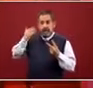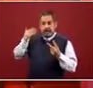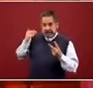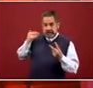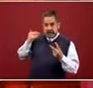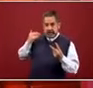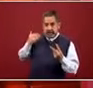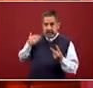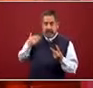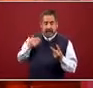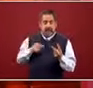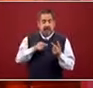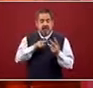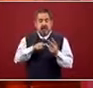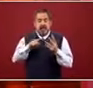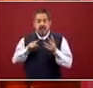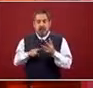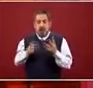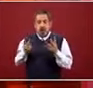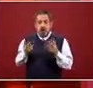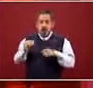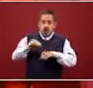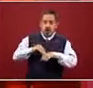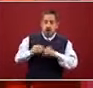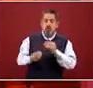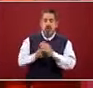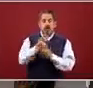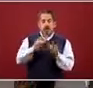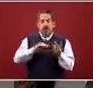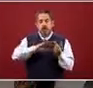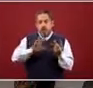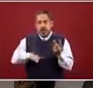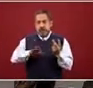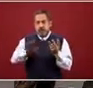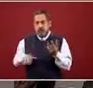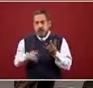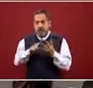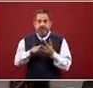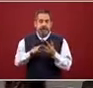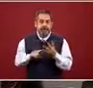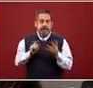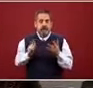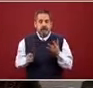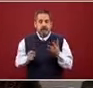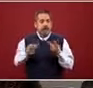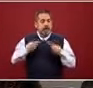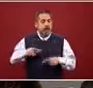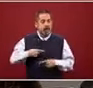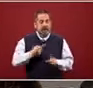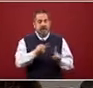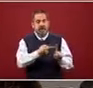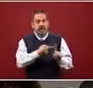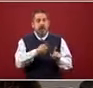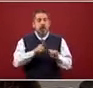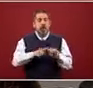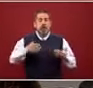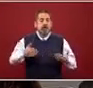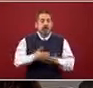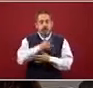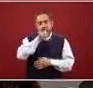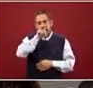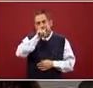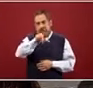fechas previas, y se agregan 2 nuevas defunciones, una de una persona residente del estado de